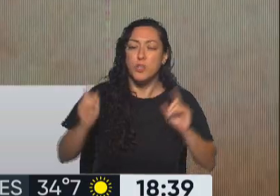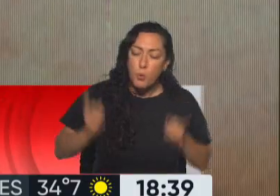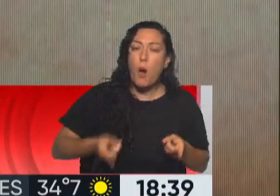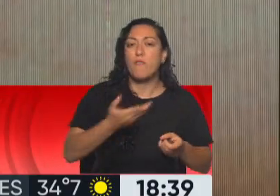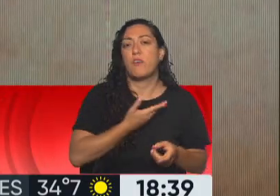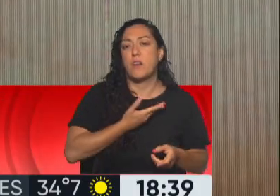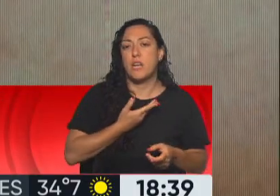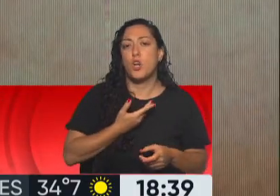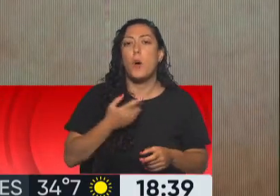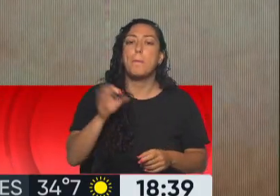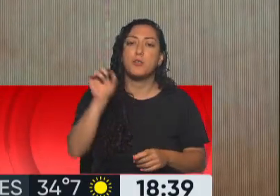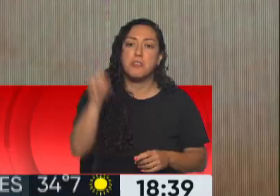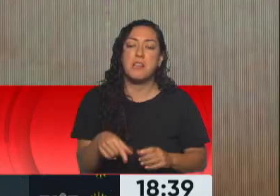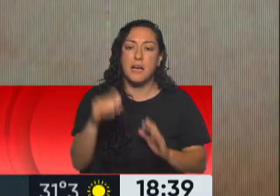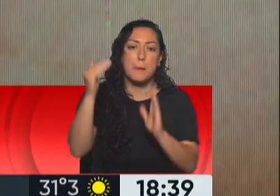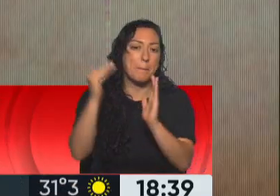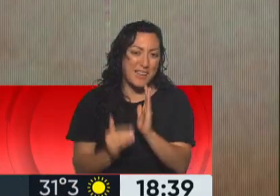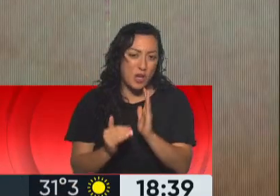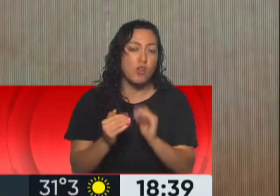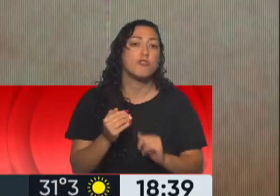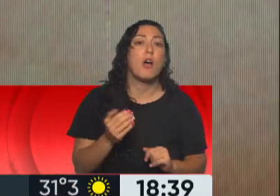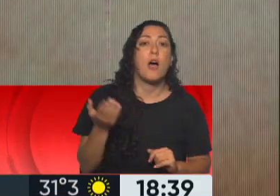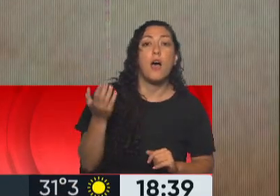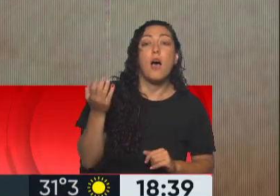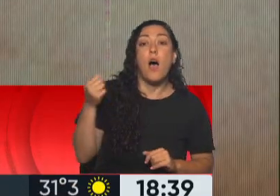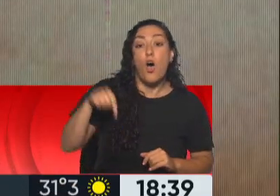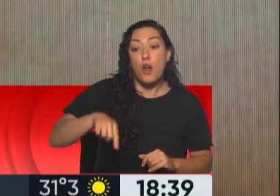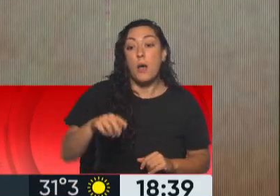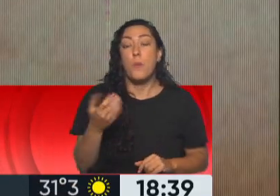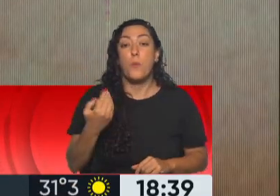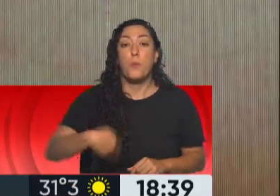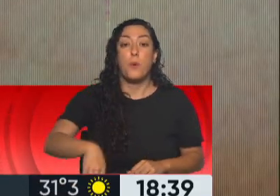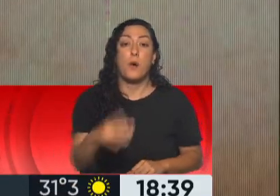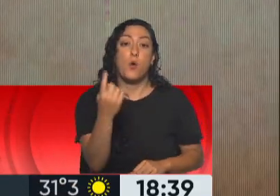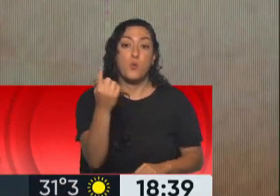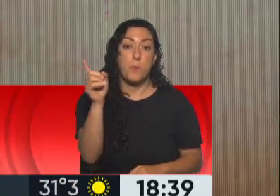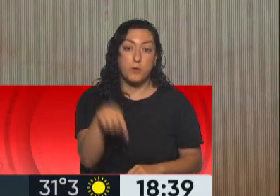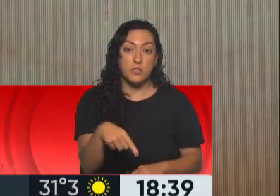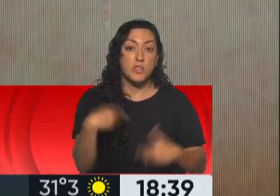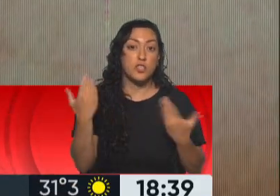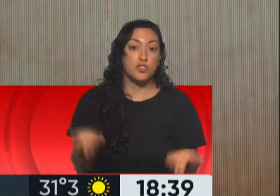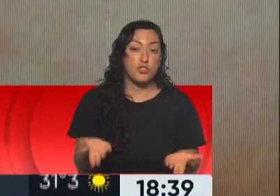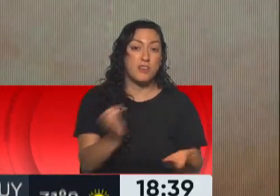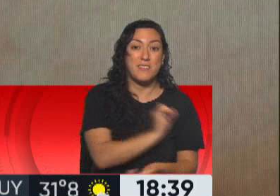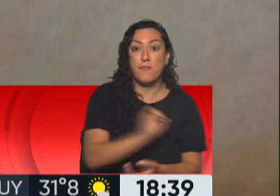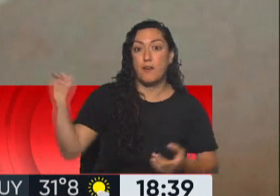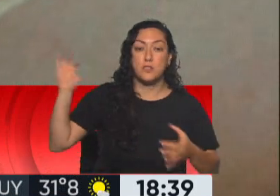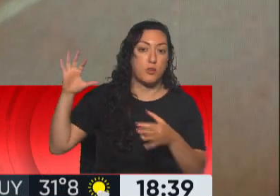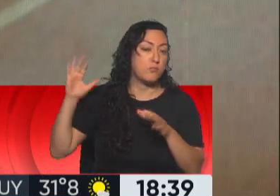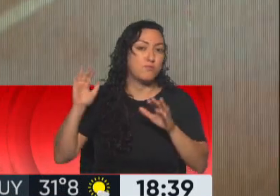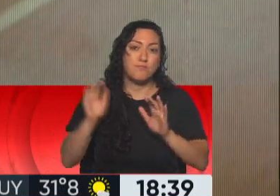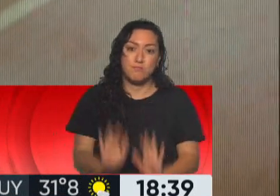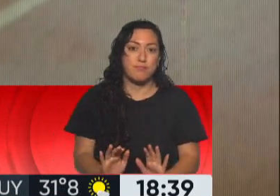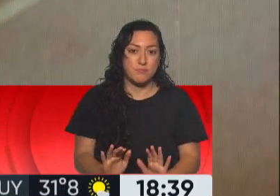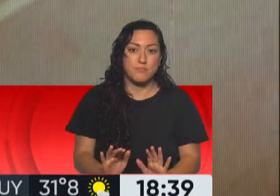del 2% al 1%. ¿Qué beneficio tiene? Bueno, es un ancla para la inflación. Se espera que a partir de febrero la